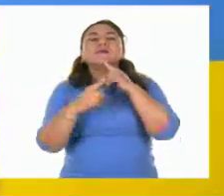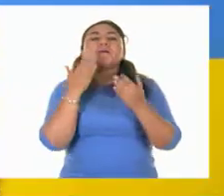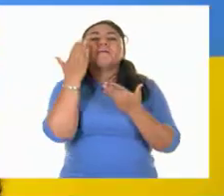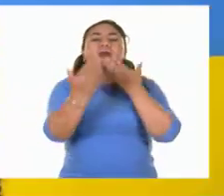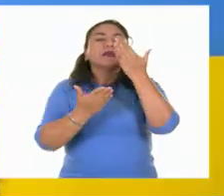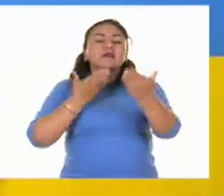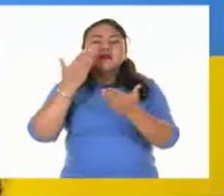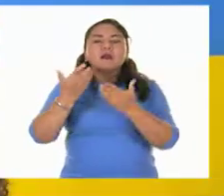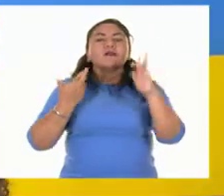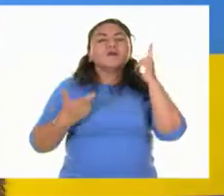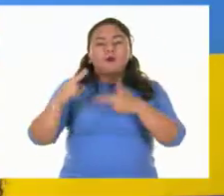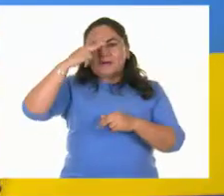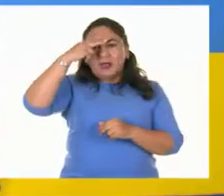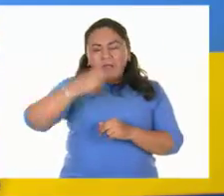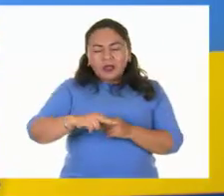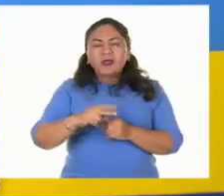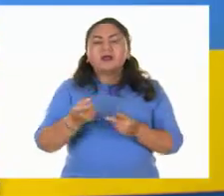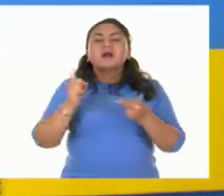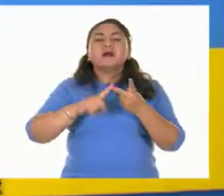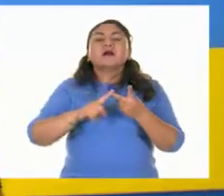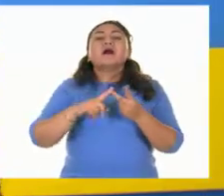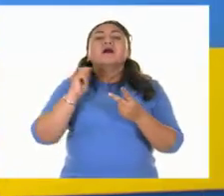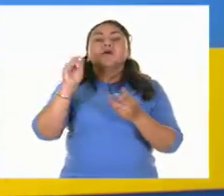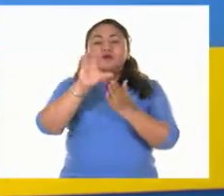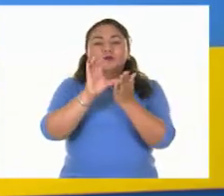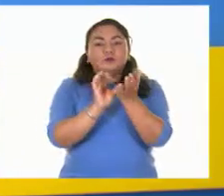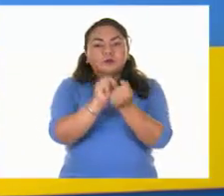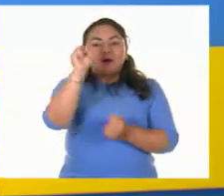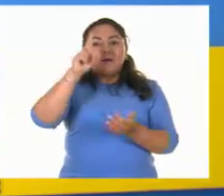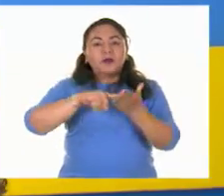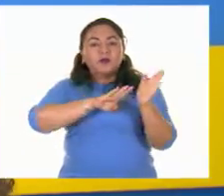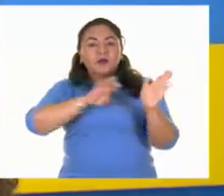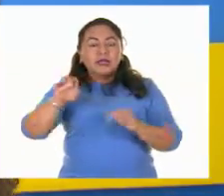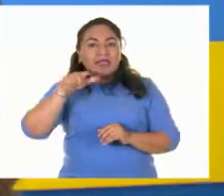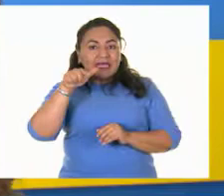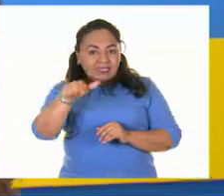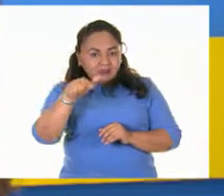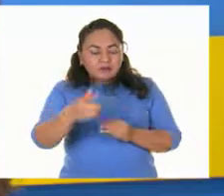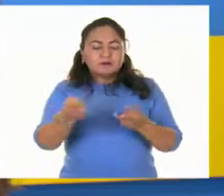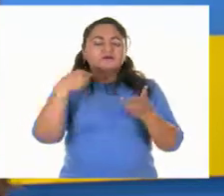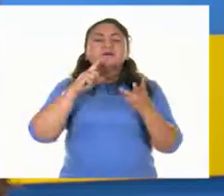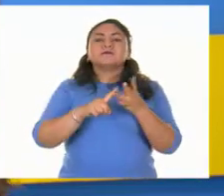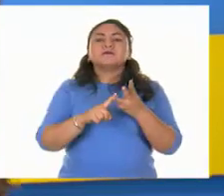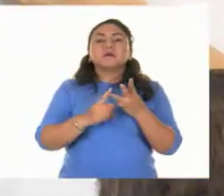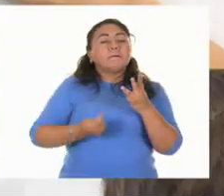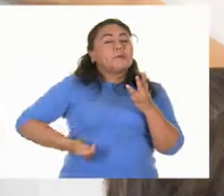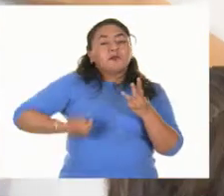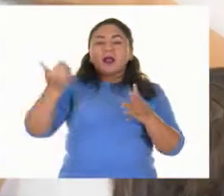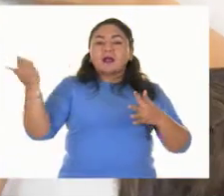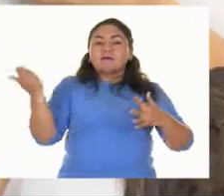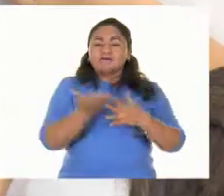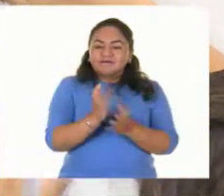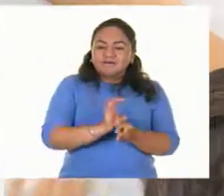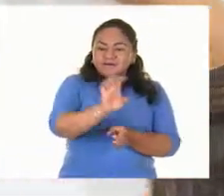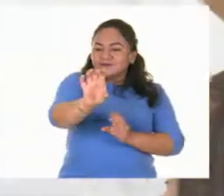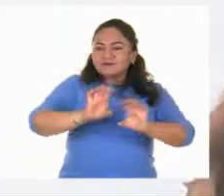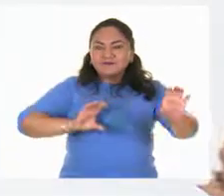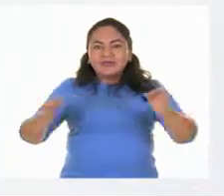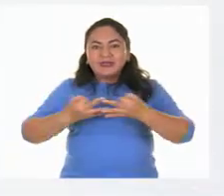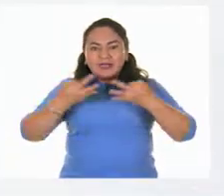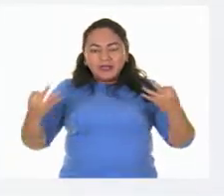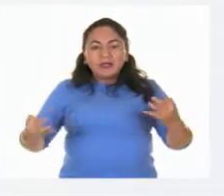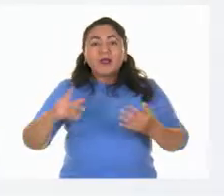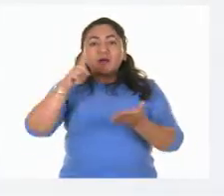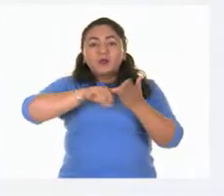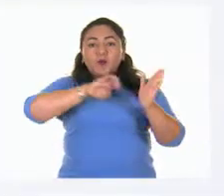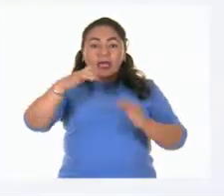el artículo 27 de la Constitución Política de 1917, el primer reparto agrario que sucedió entre